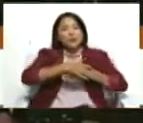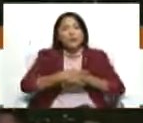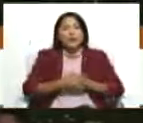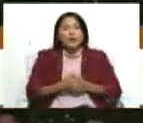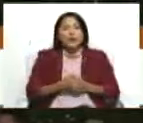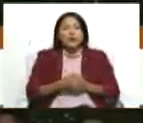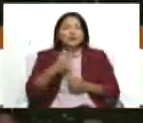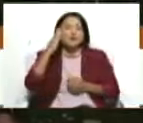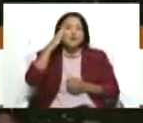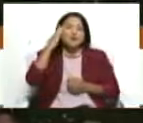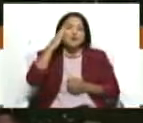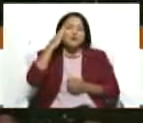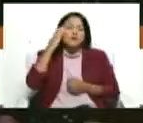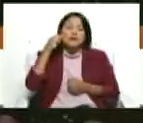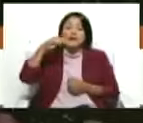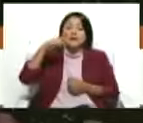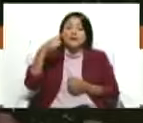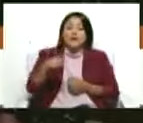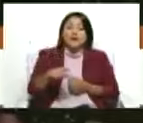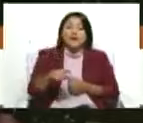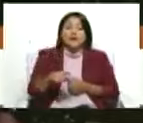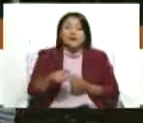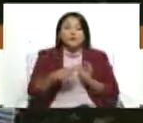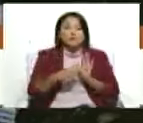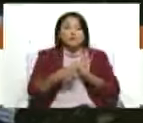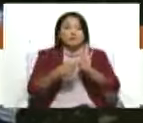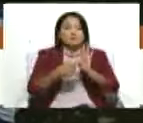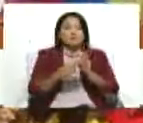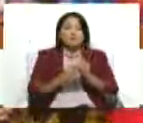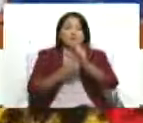aquí está el primer bastión de la dignidad venezolana.